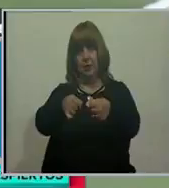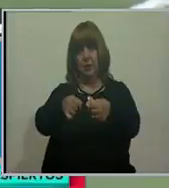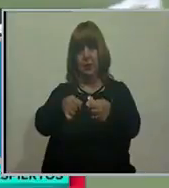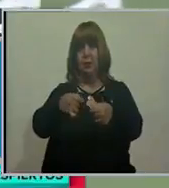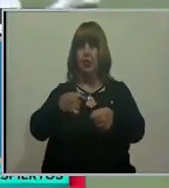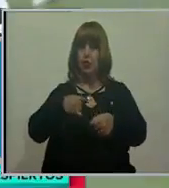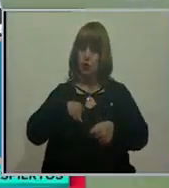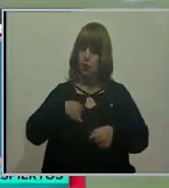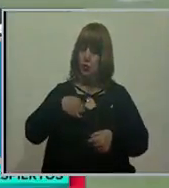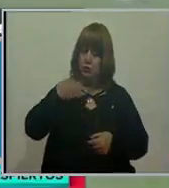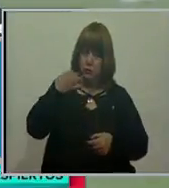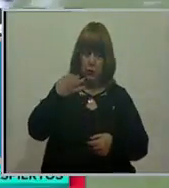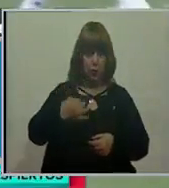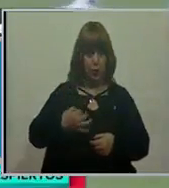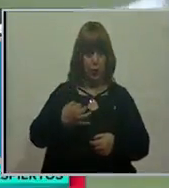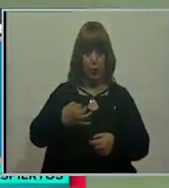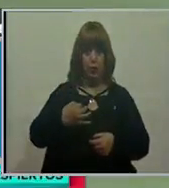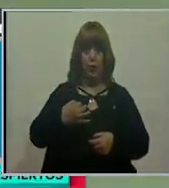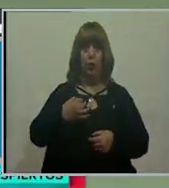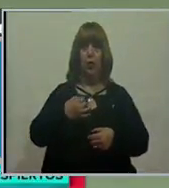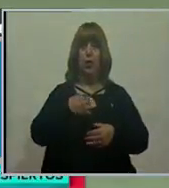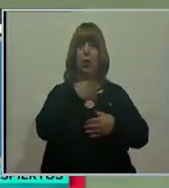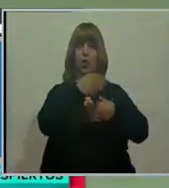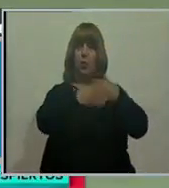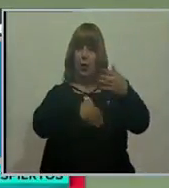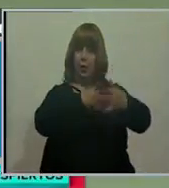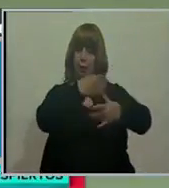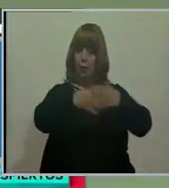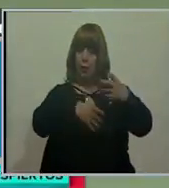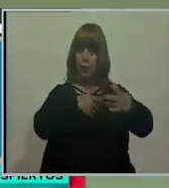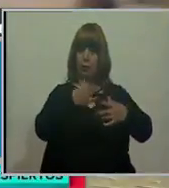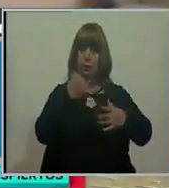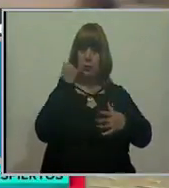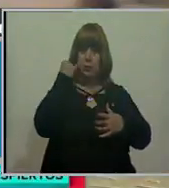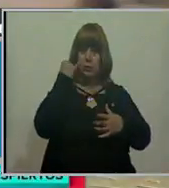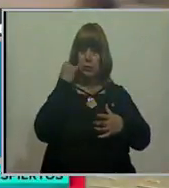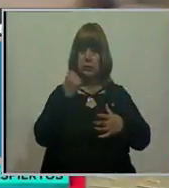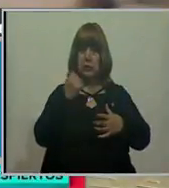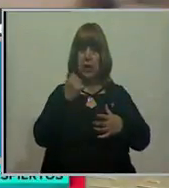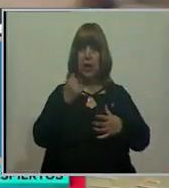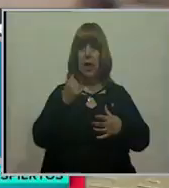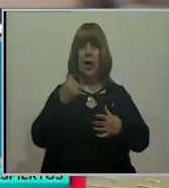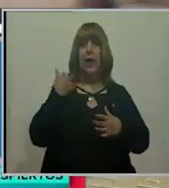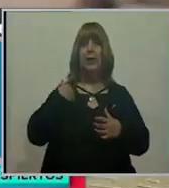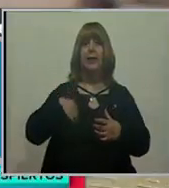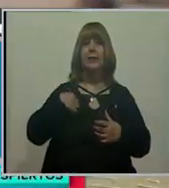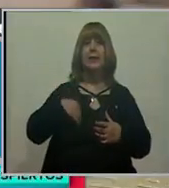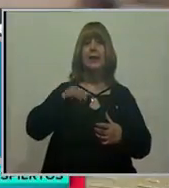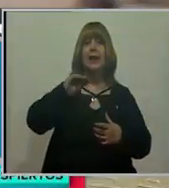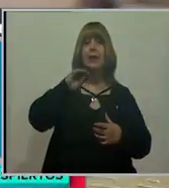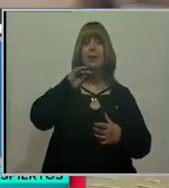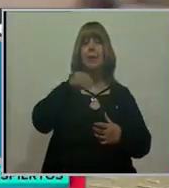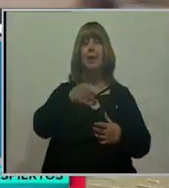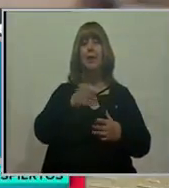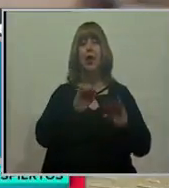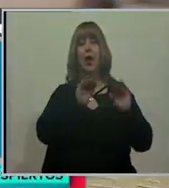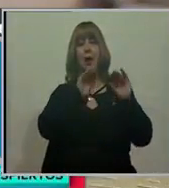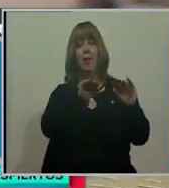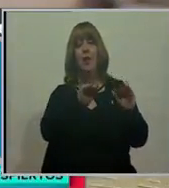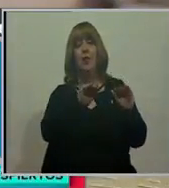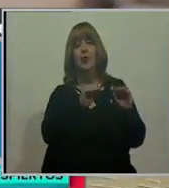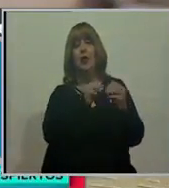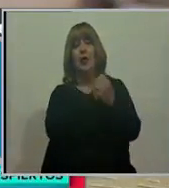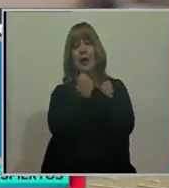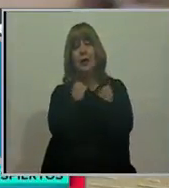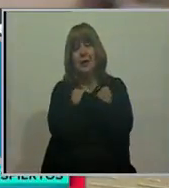de jugar este partido, Argentina ya perdió, porque perdió el apoyo, el cariño y